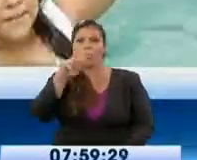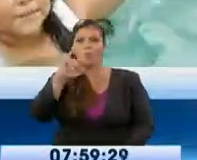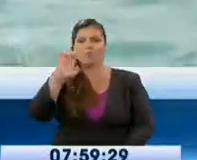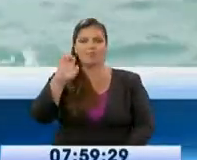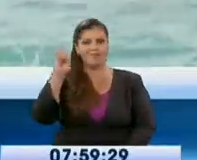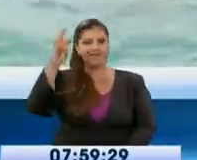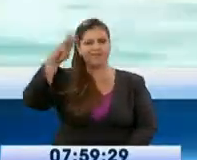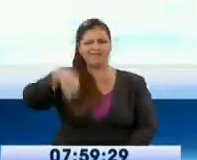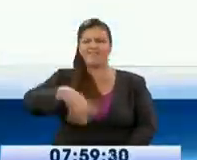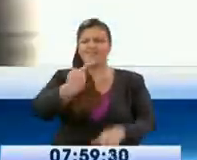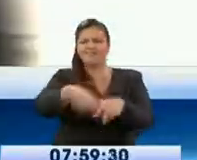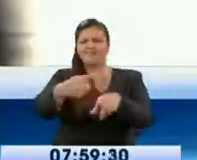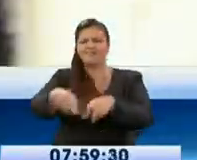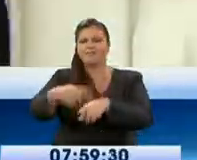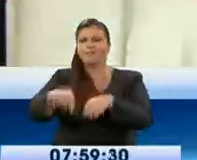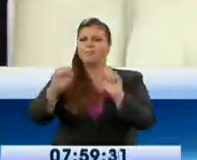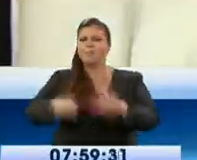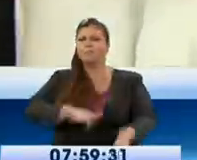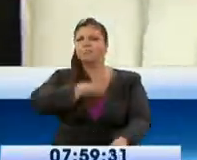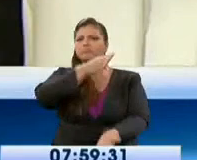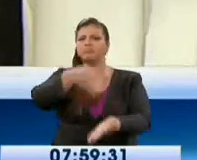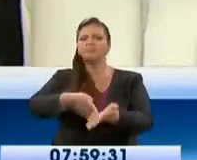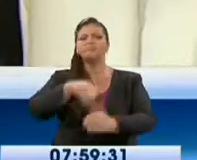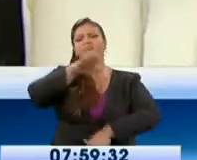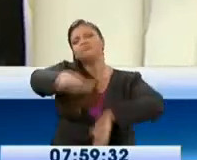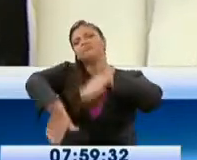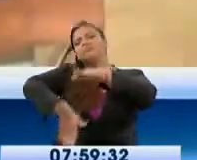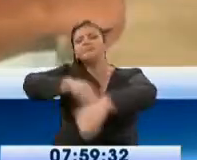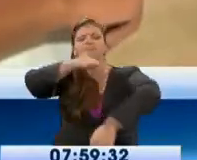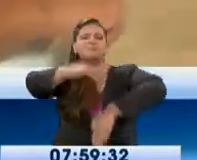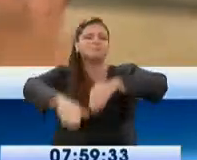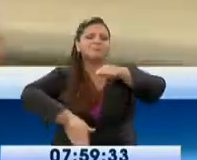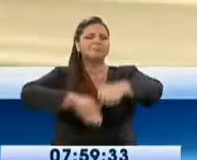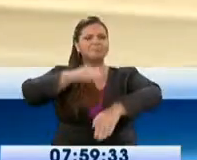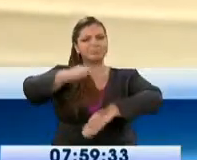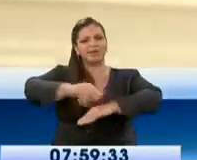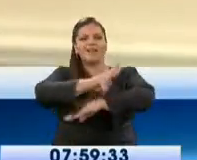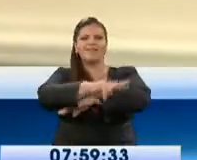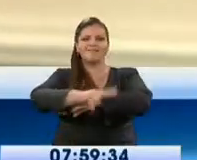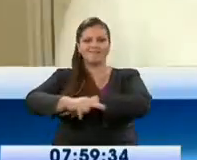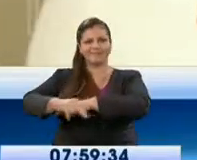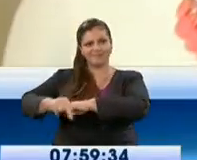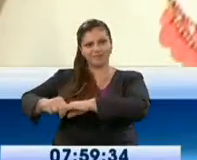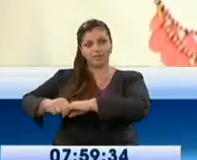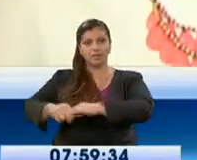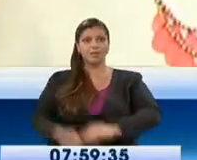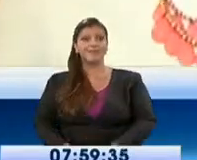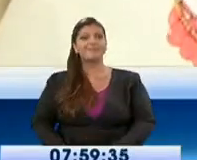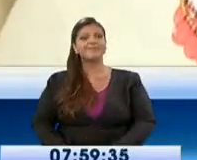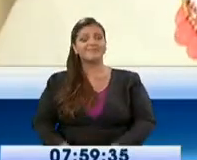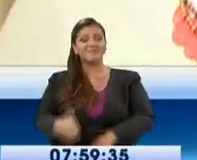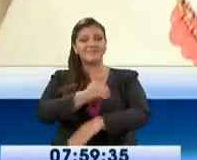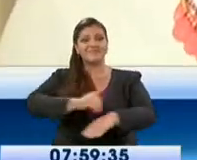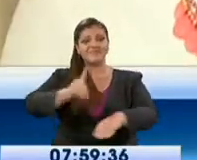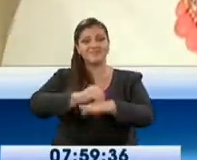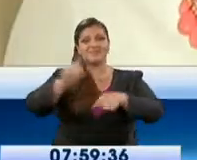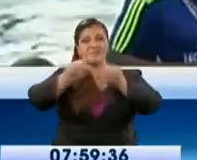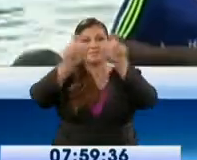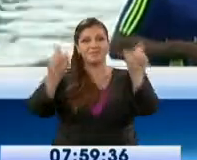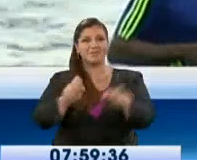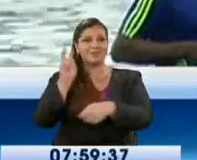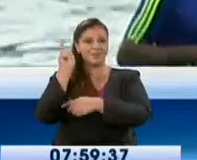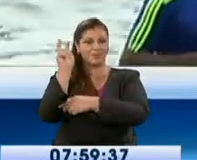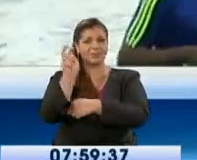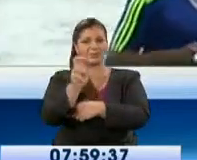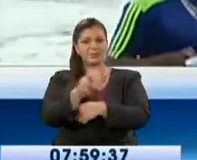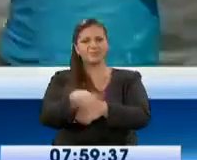se entretengan. La directora de la empresa municipal de turismo de Guayaquil invita a la ciudadanía a disfrutar de la ciudad en